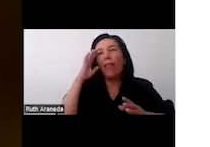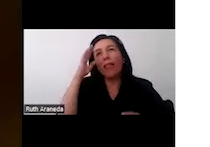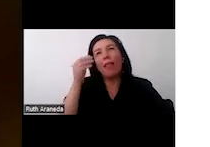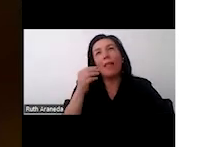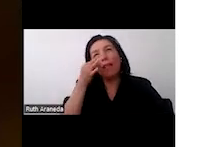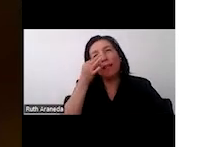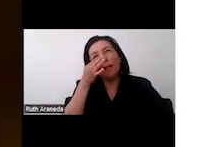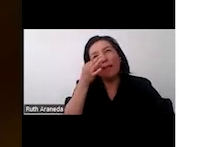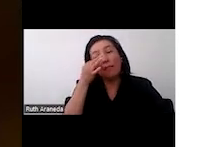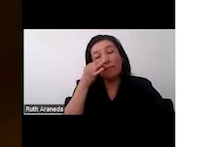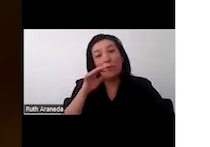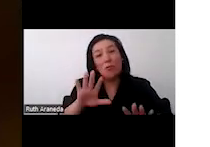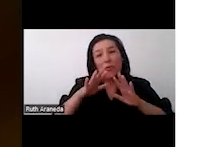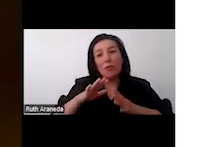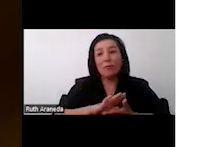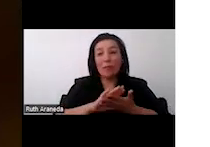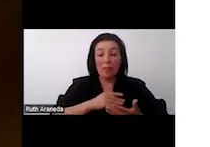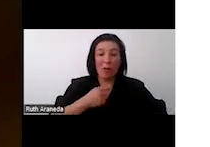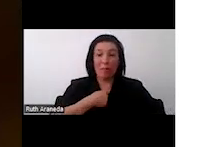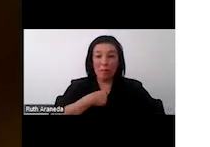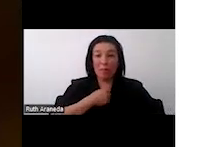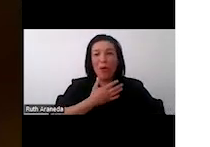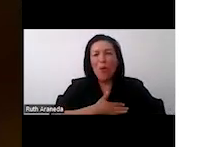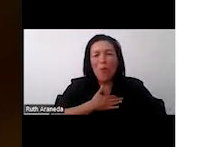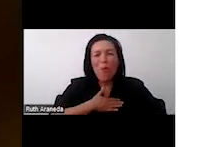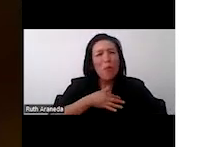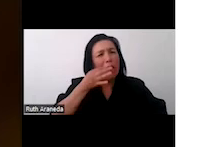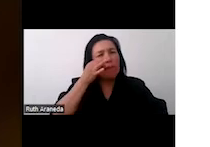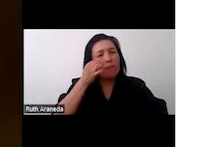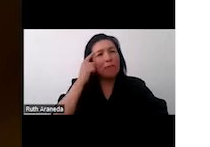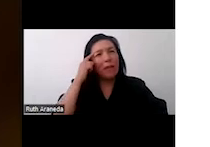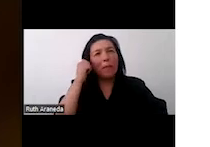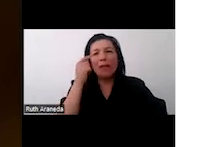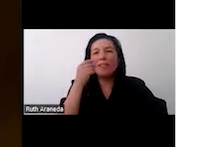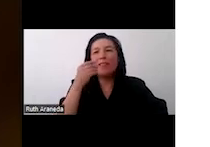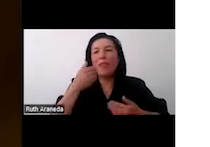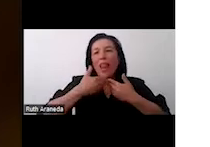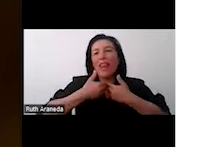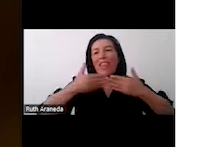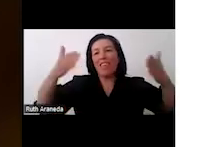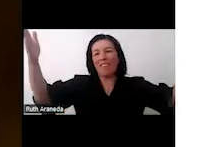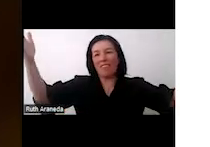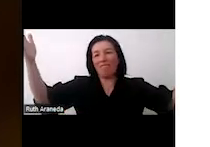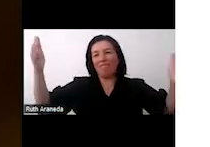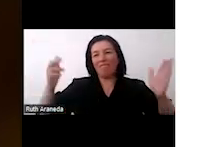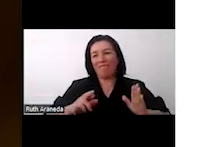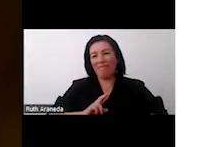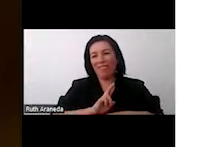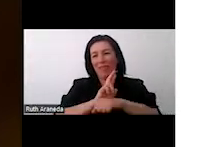admira. Yo en particular las admiro porque para mí representan un símbolo de libertad.